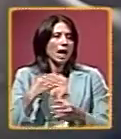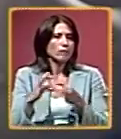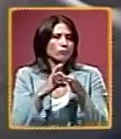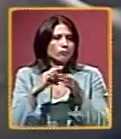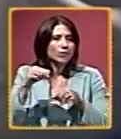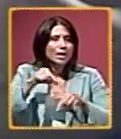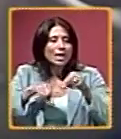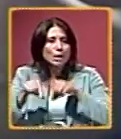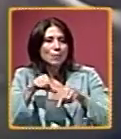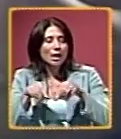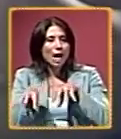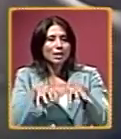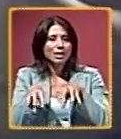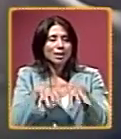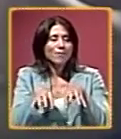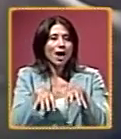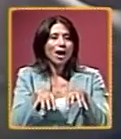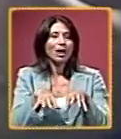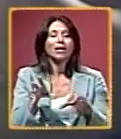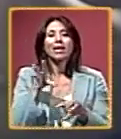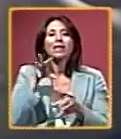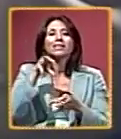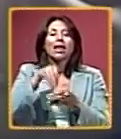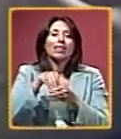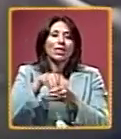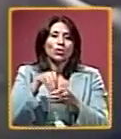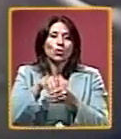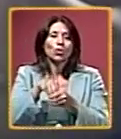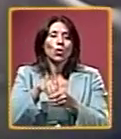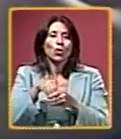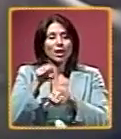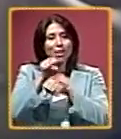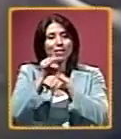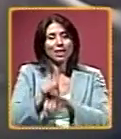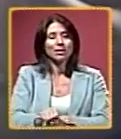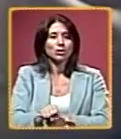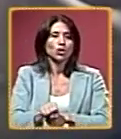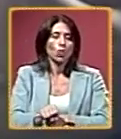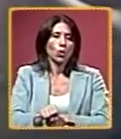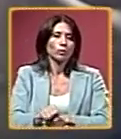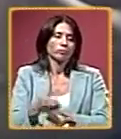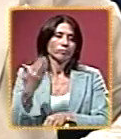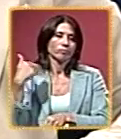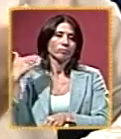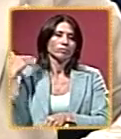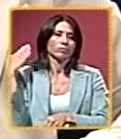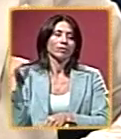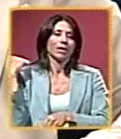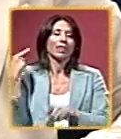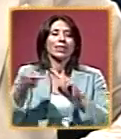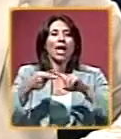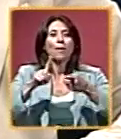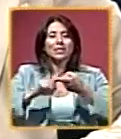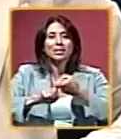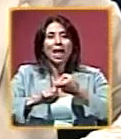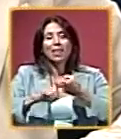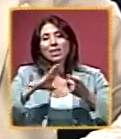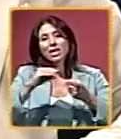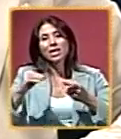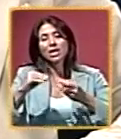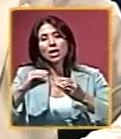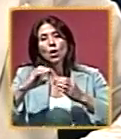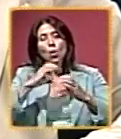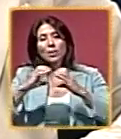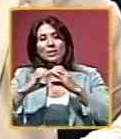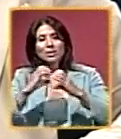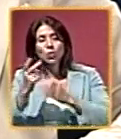que está dentro de la tradición de larga data de amistad y de cooperación.